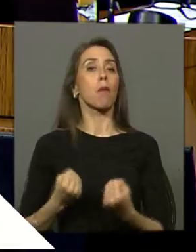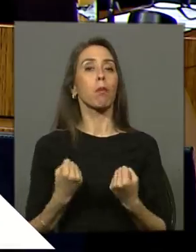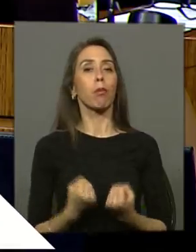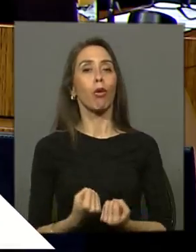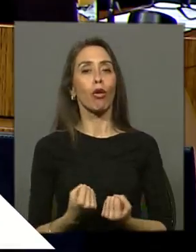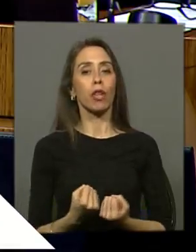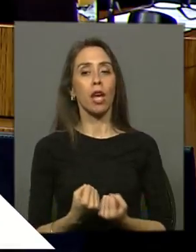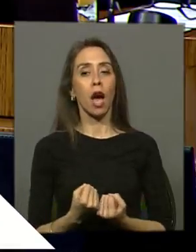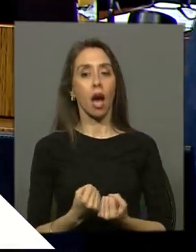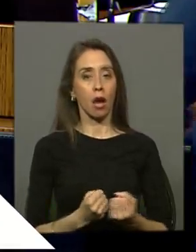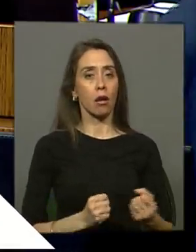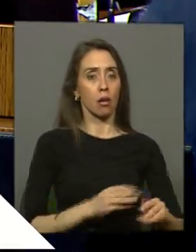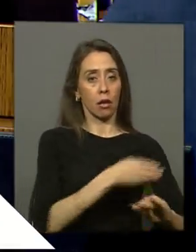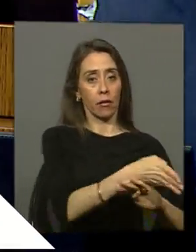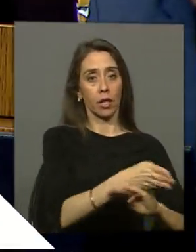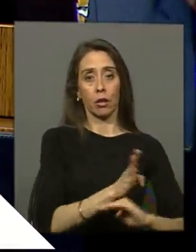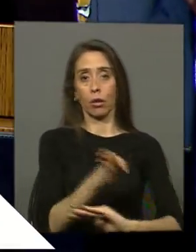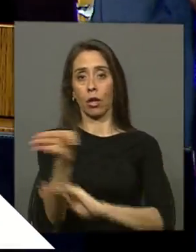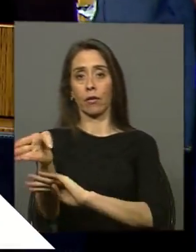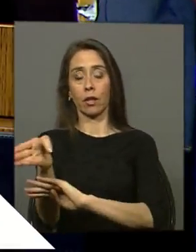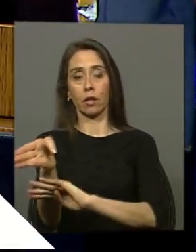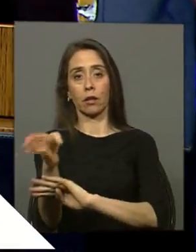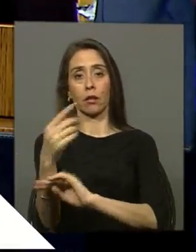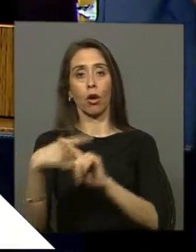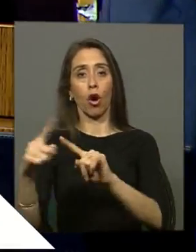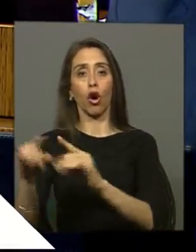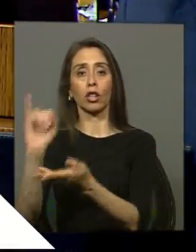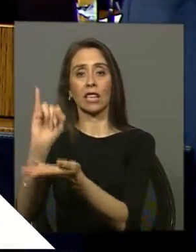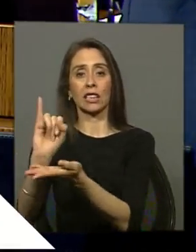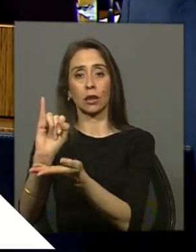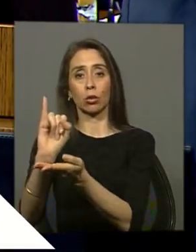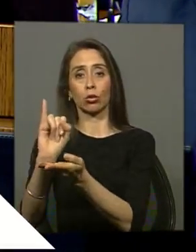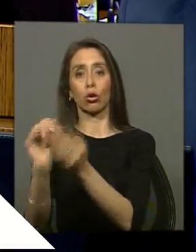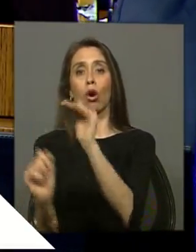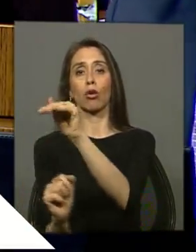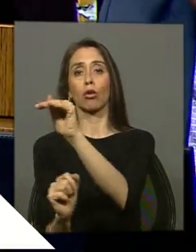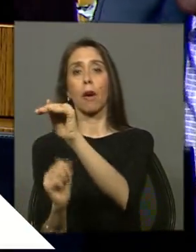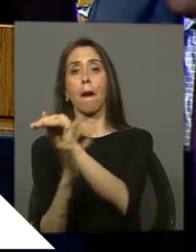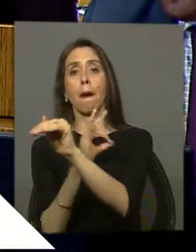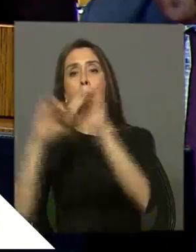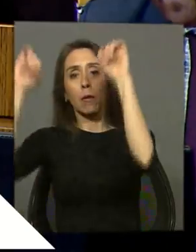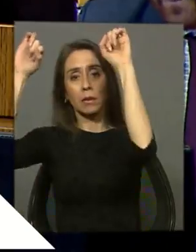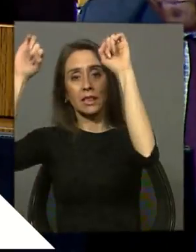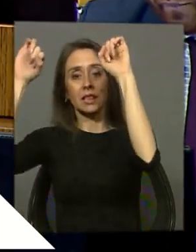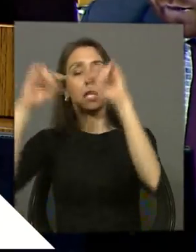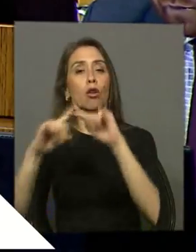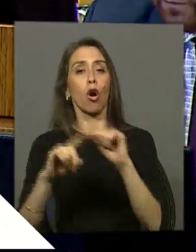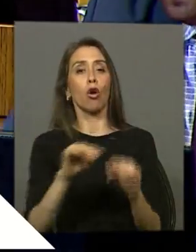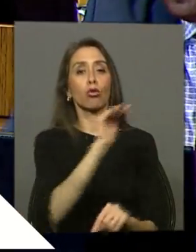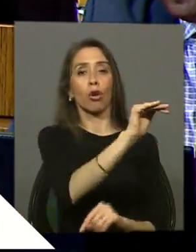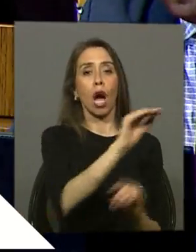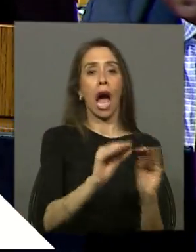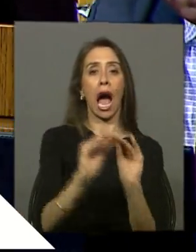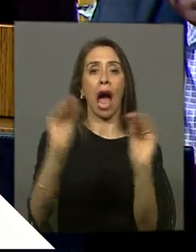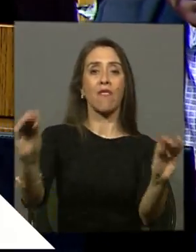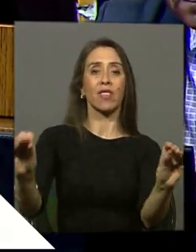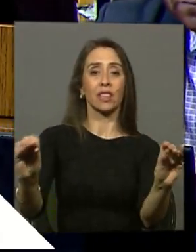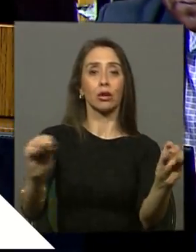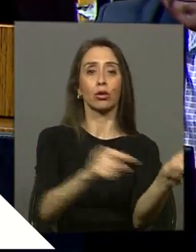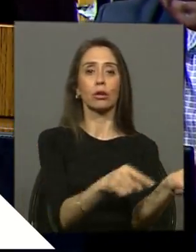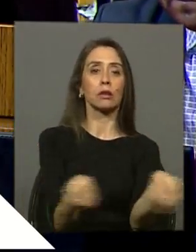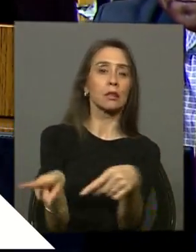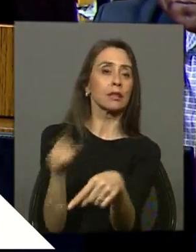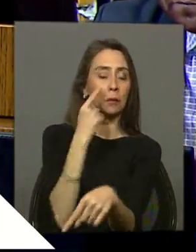concurrido a otras instituciones del Estado lea se ministerio público u otra con el propósito de hacerles